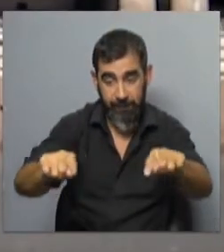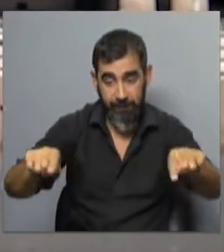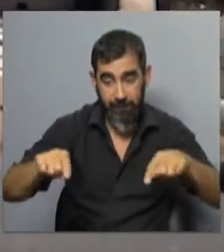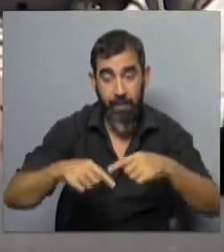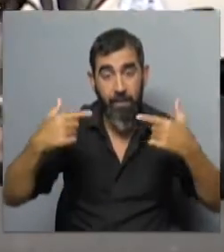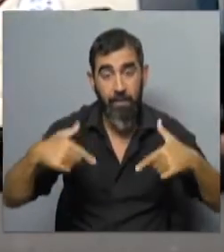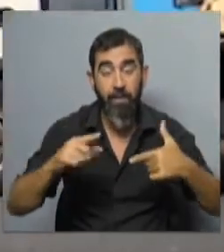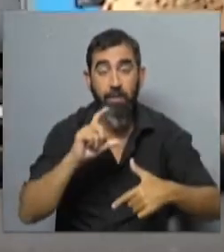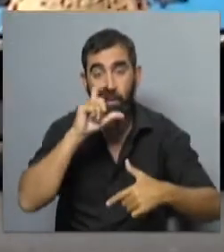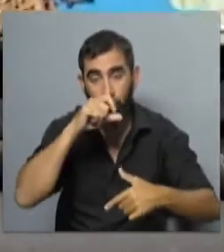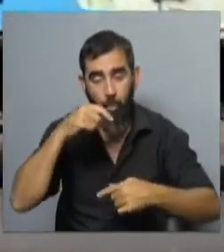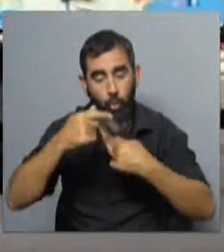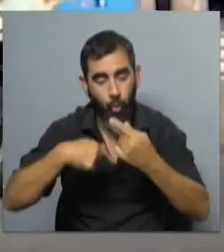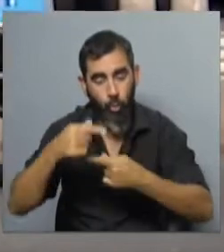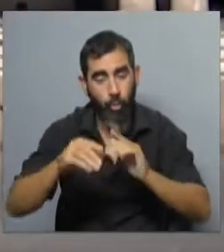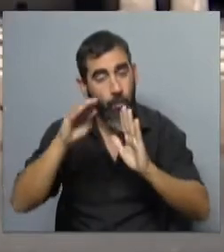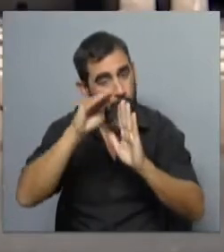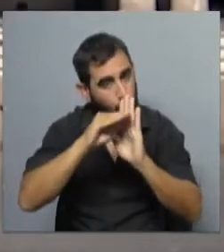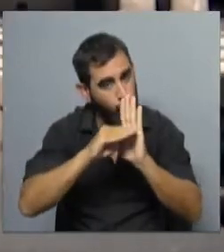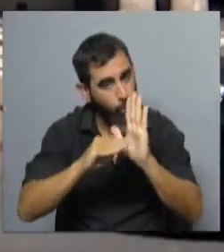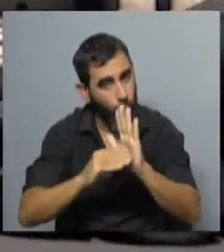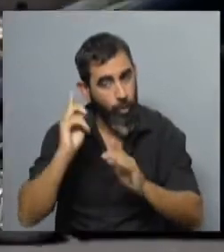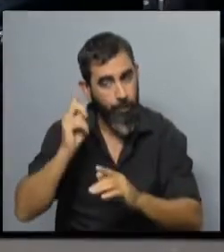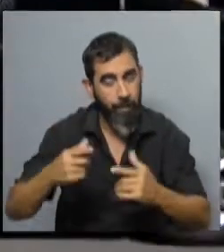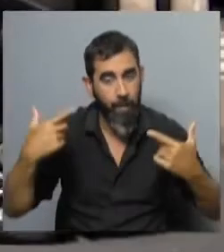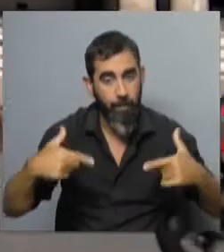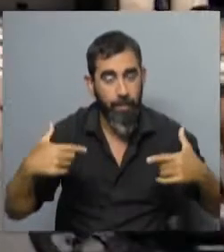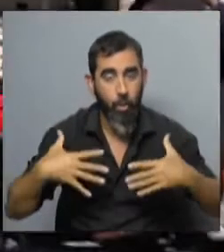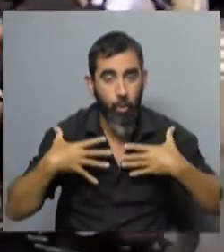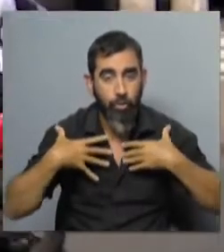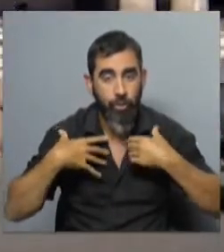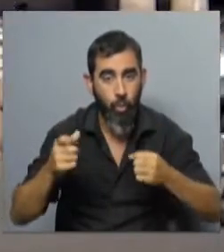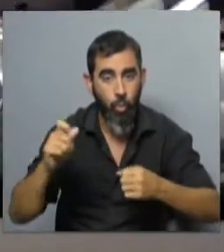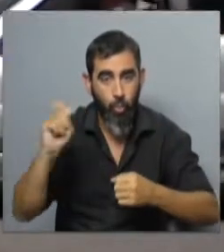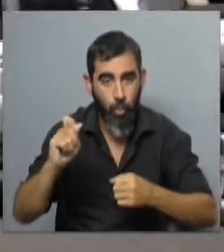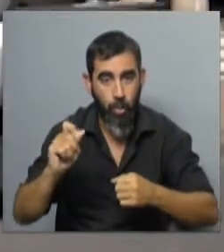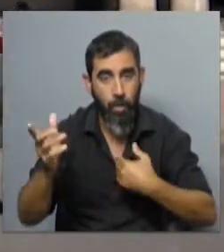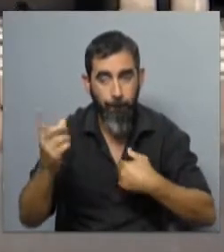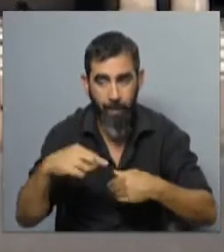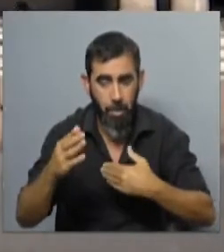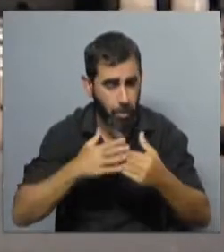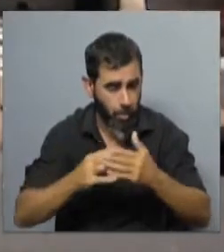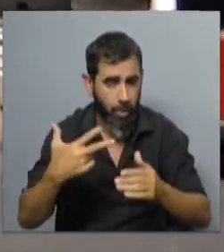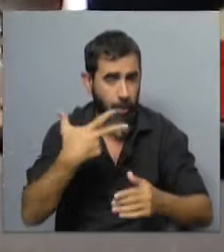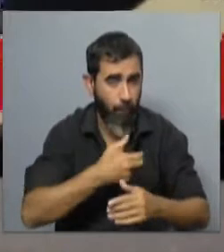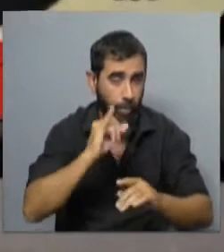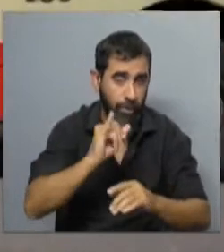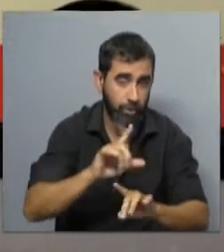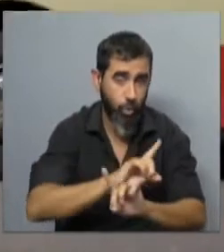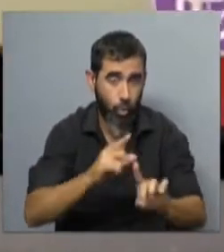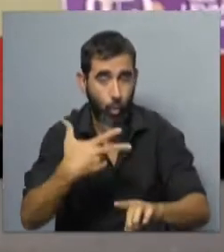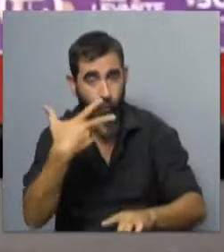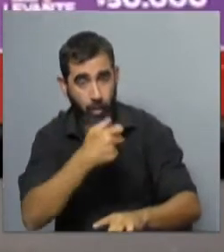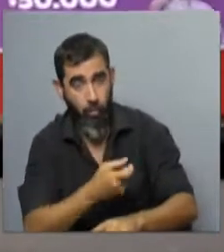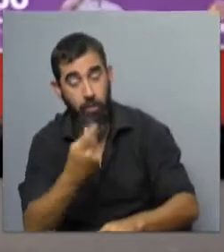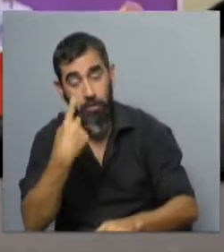Intendencia de Montevideo seguirán los protocolos definidos por el Ministerio de Salud Pública, pero sin distinción de personas vacunadas y no vacunadas,